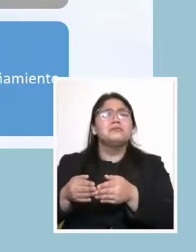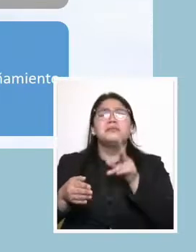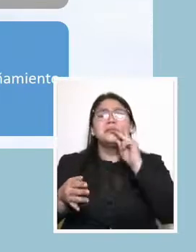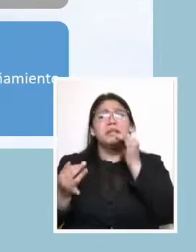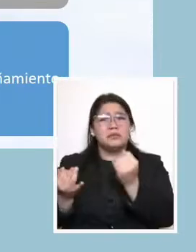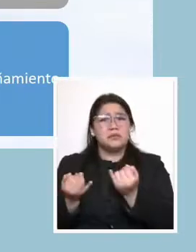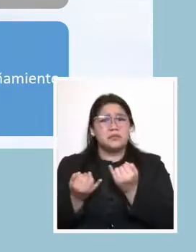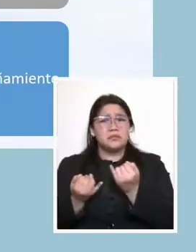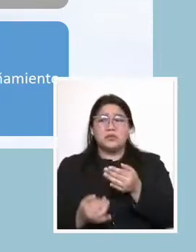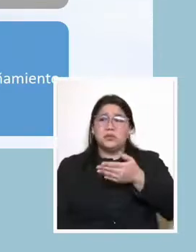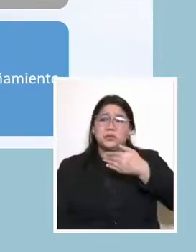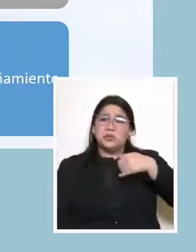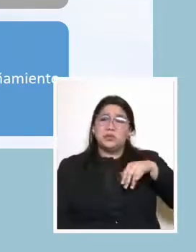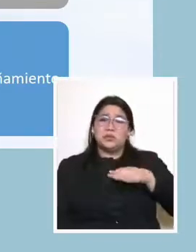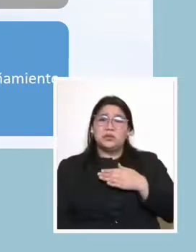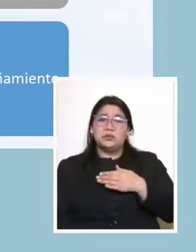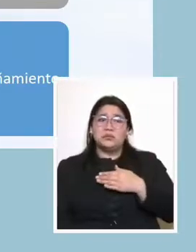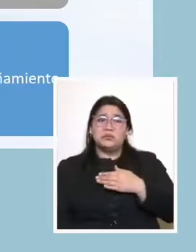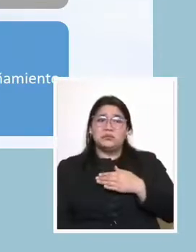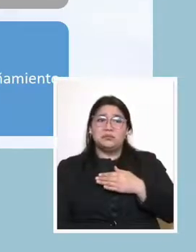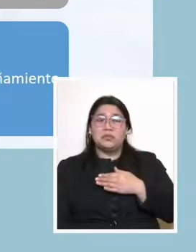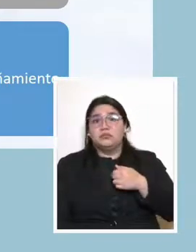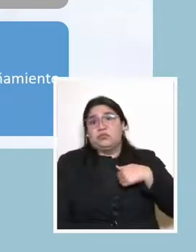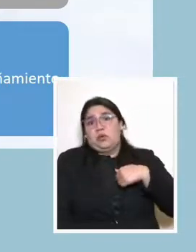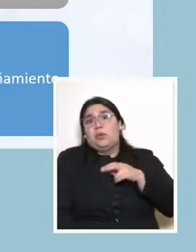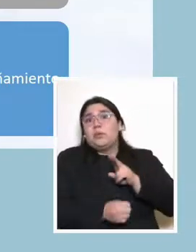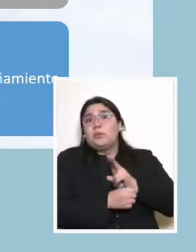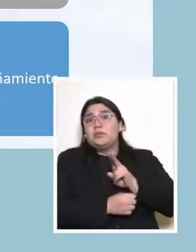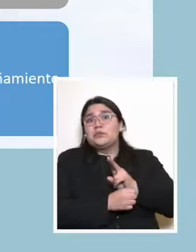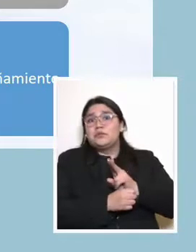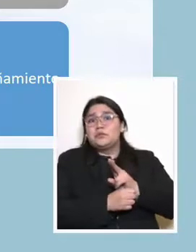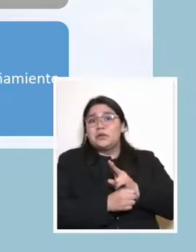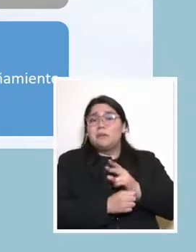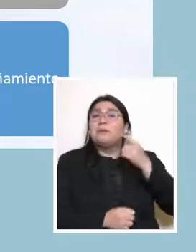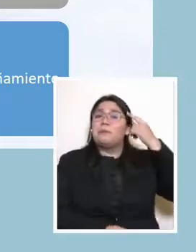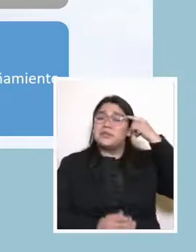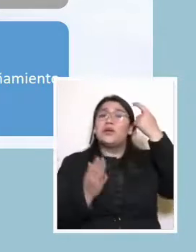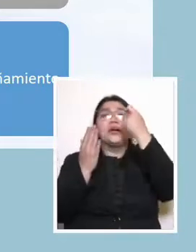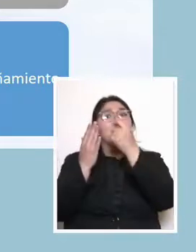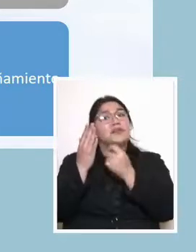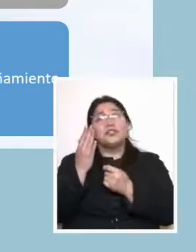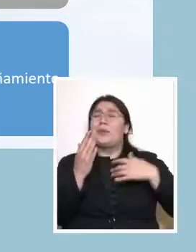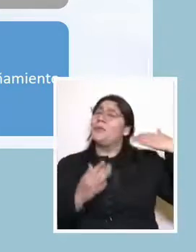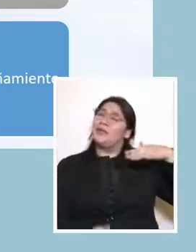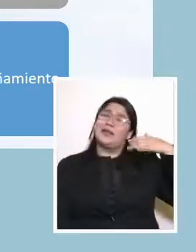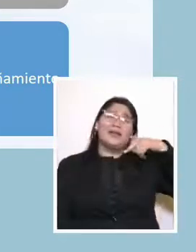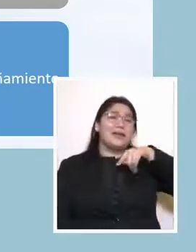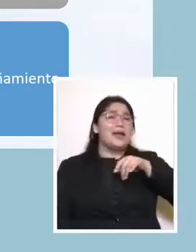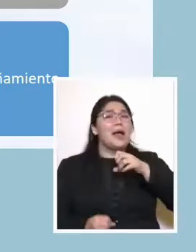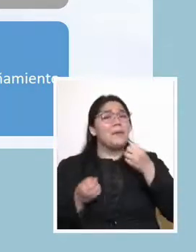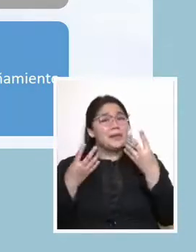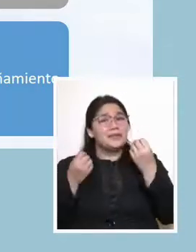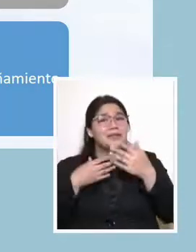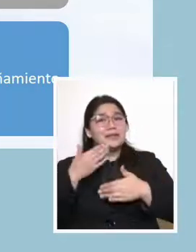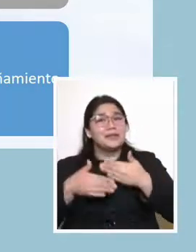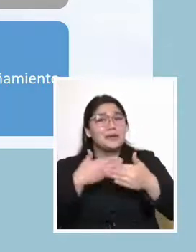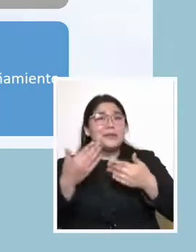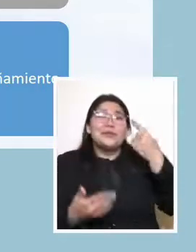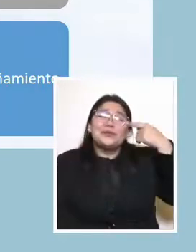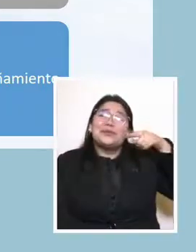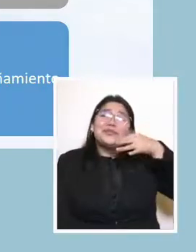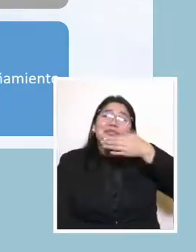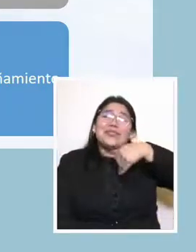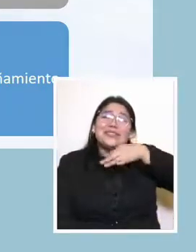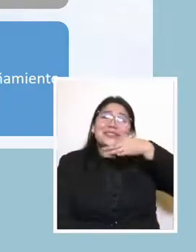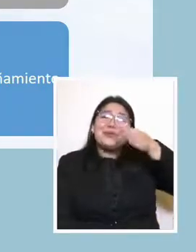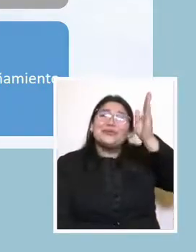en las evaluaciones, no como podría no creerlo yo que soy profesor y que creo que la evaluación es consustancial al aprendizaje. Lo proponíamos solo para este año.